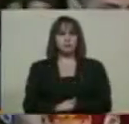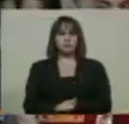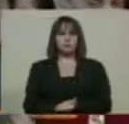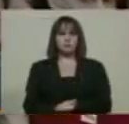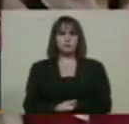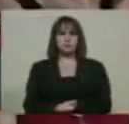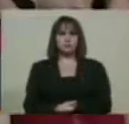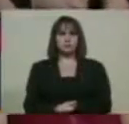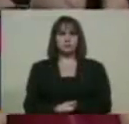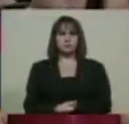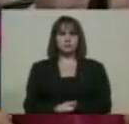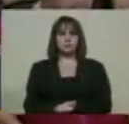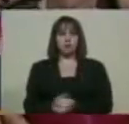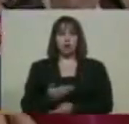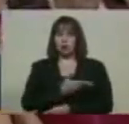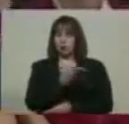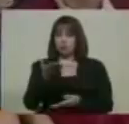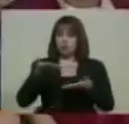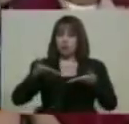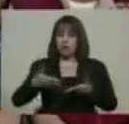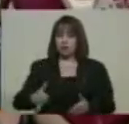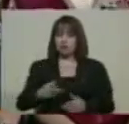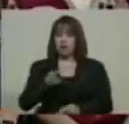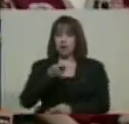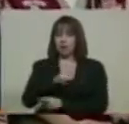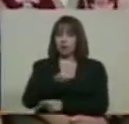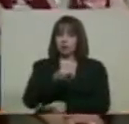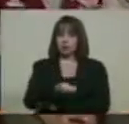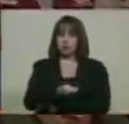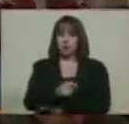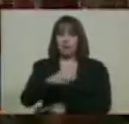cuando ustedes nacen a la carrera militar,